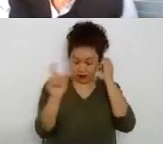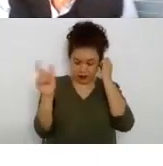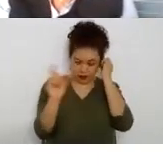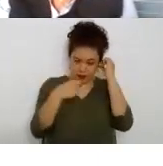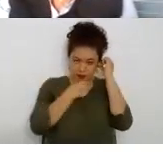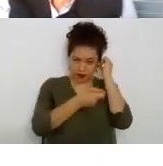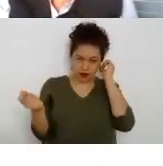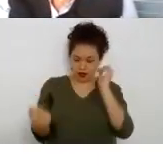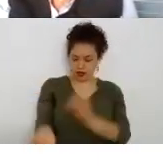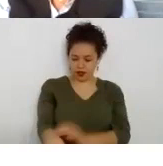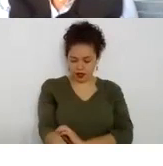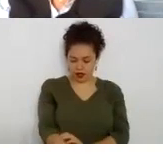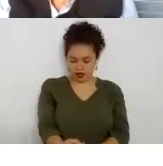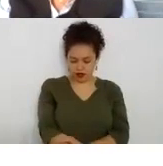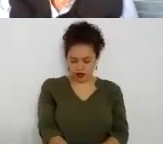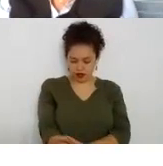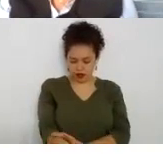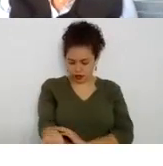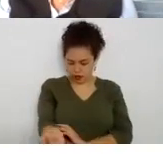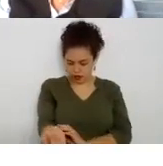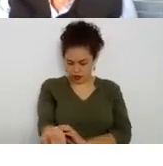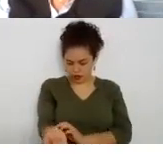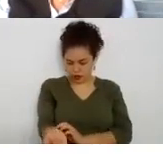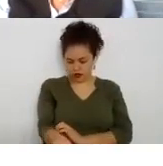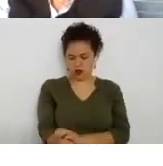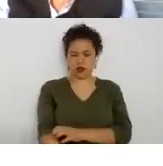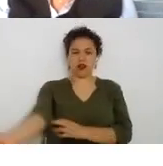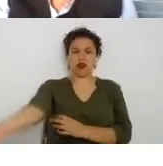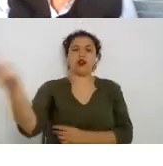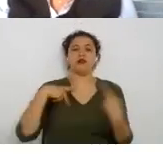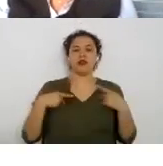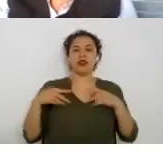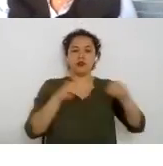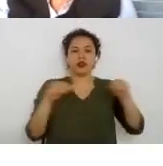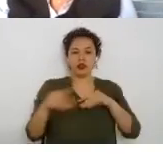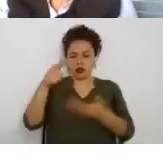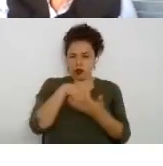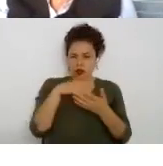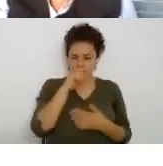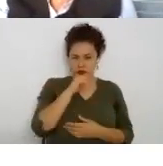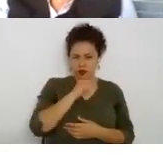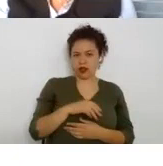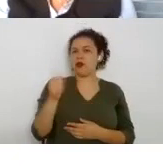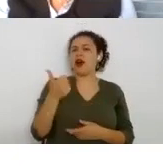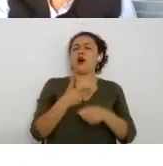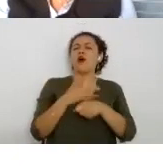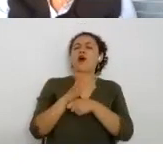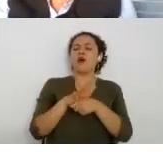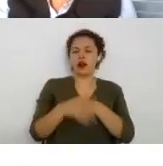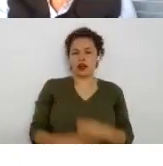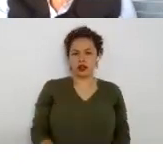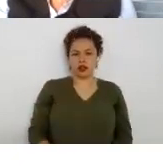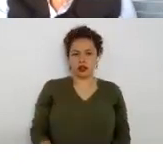menores. Otra cuestión por la que yo no podría mover a una víctima del sitio, ¿cuál podría ser? Una